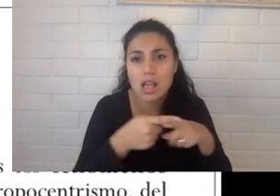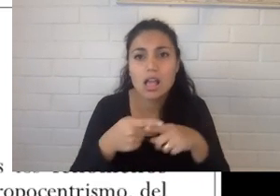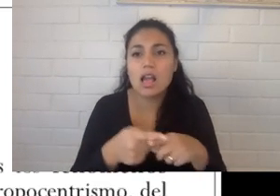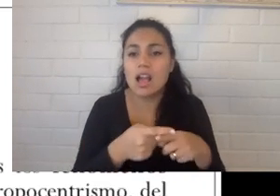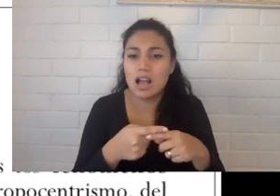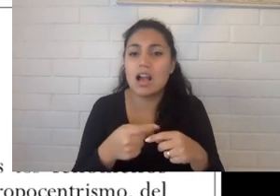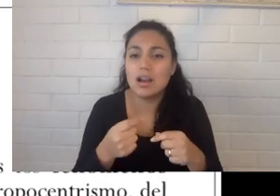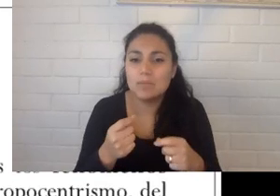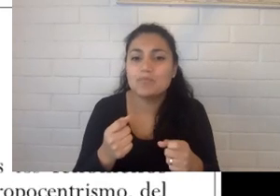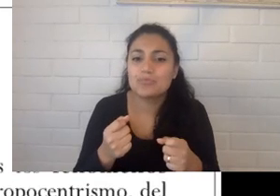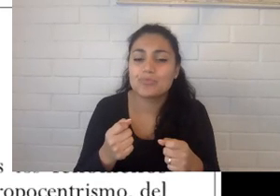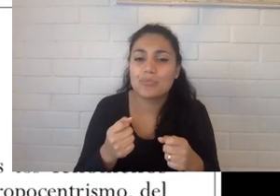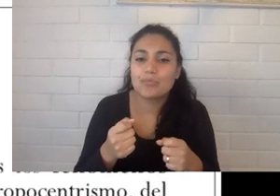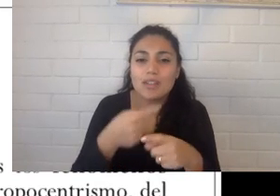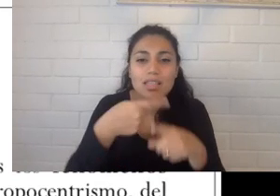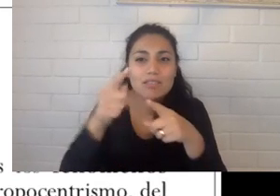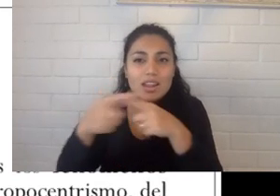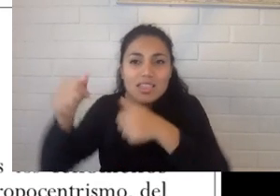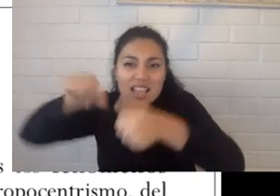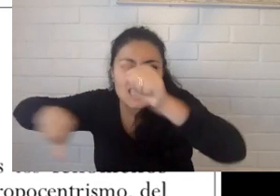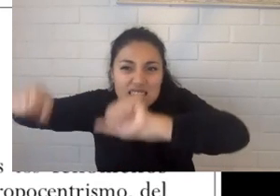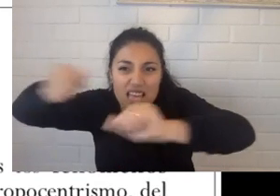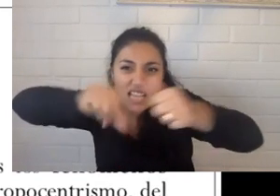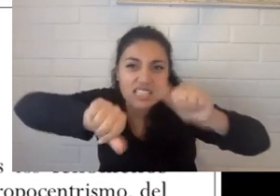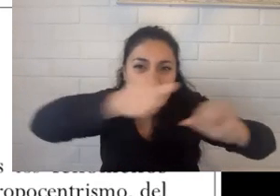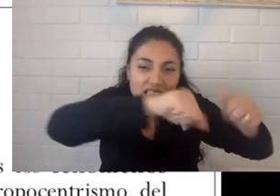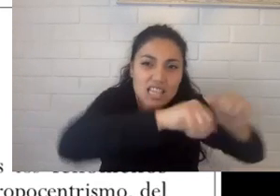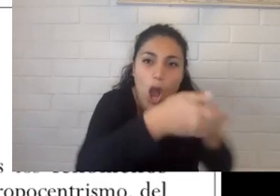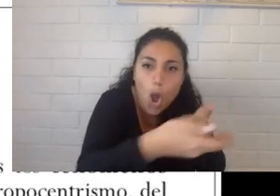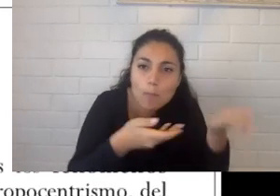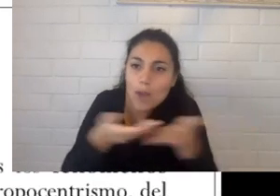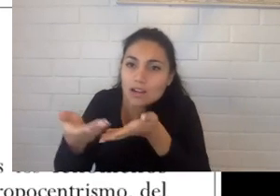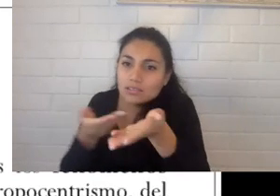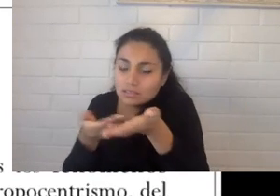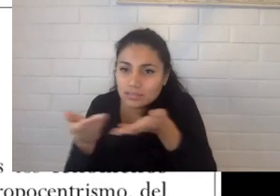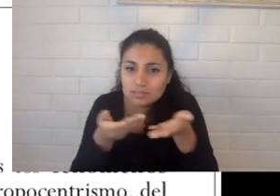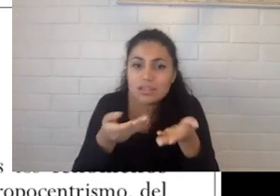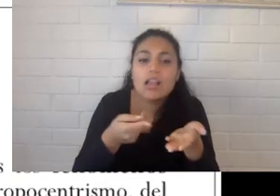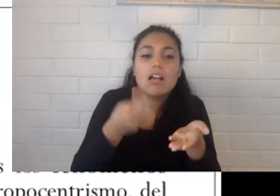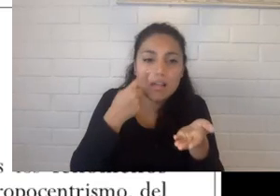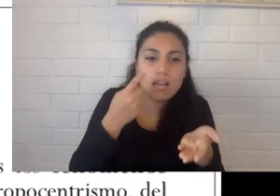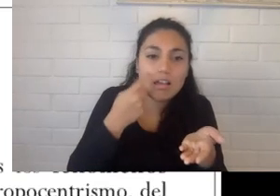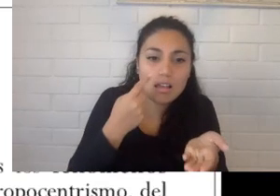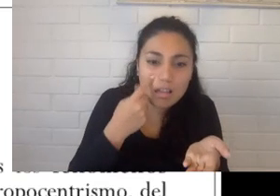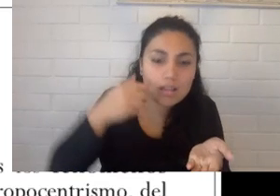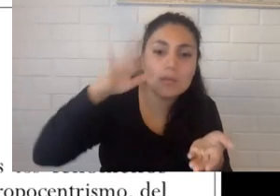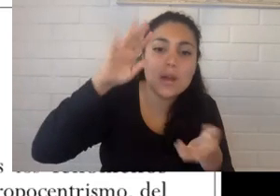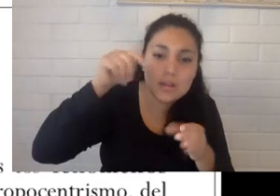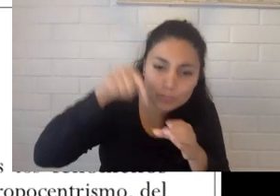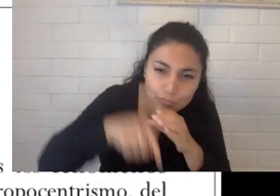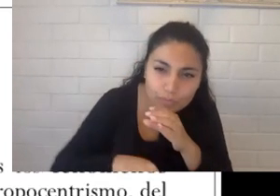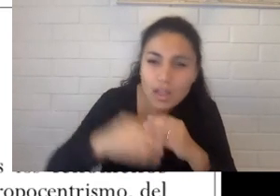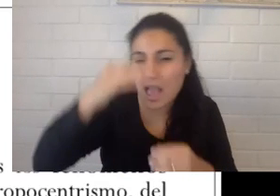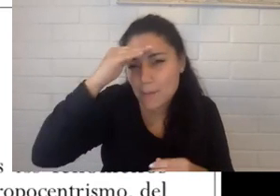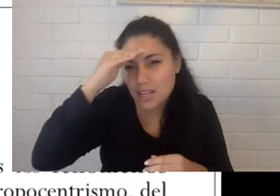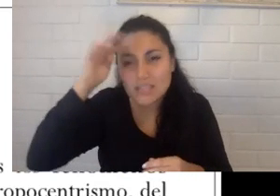hay ciertos conocimientos de diferentes ramas de la ciencia que tenemos que compartir, ¿ya? Tanto los conocimientos, los saberes, como las experiencias. Por